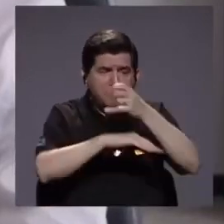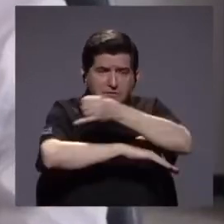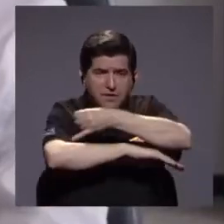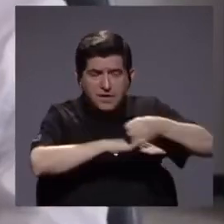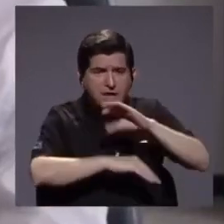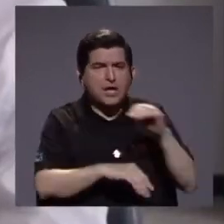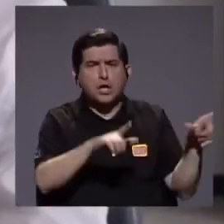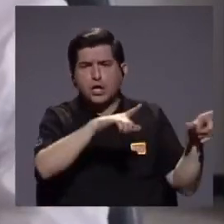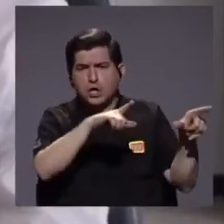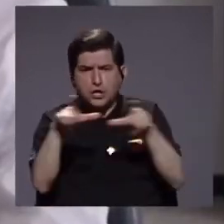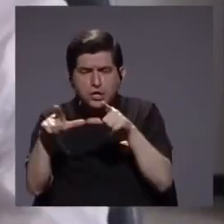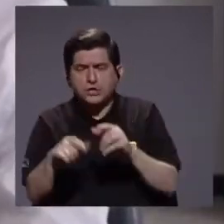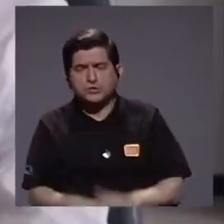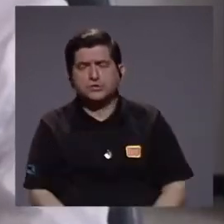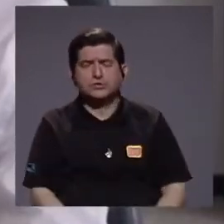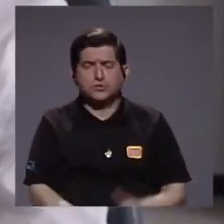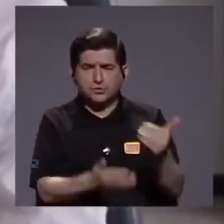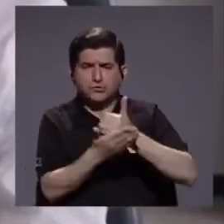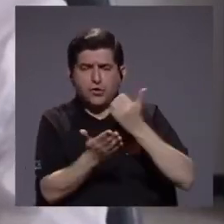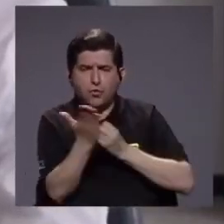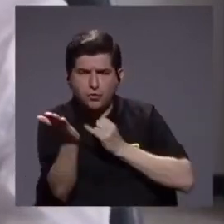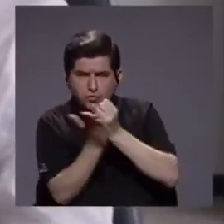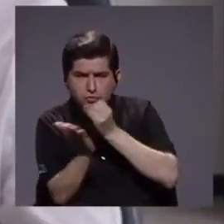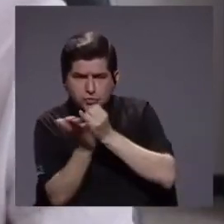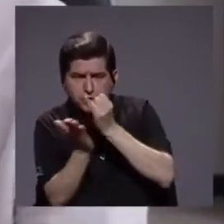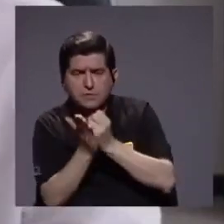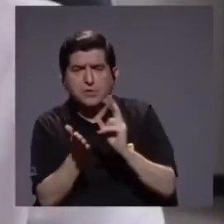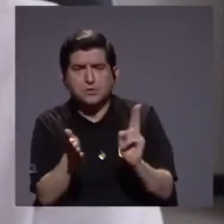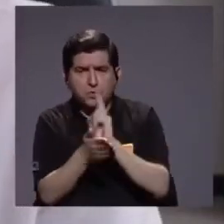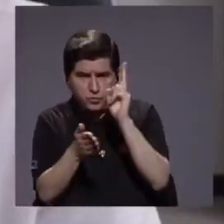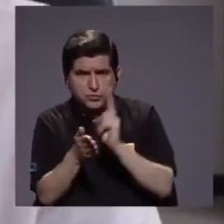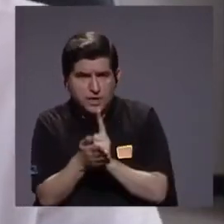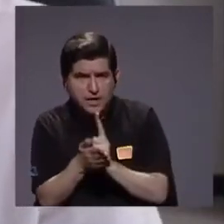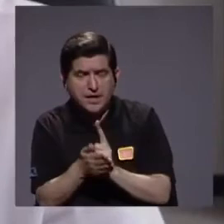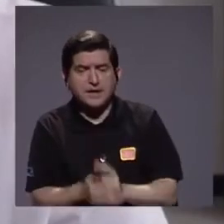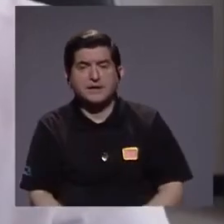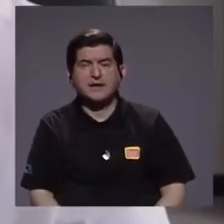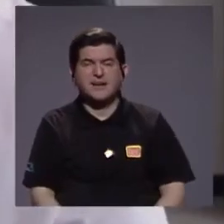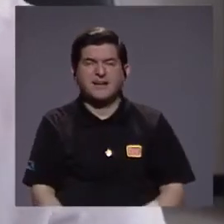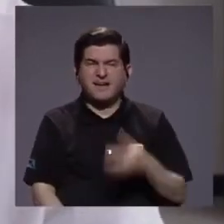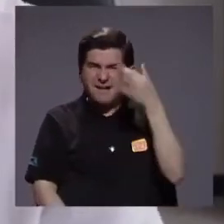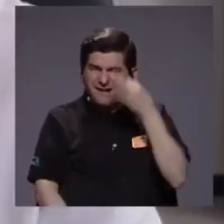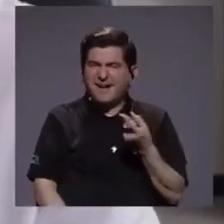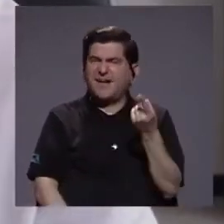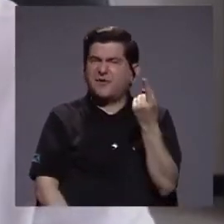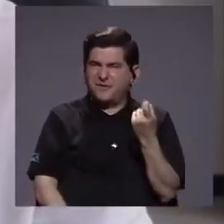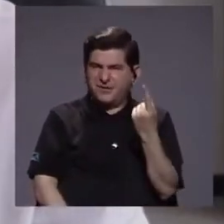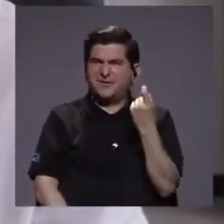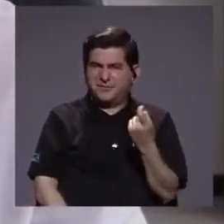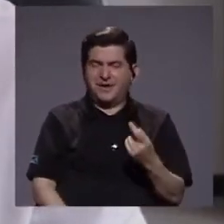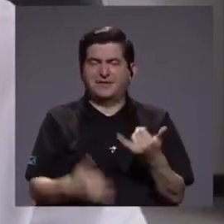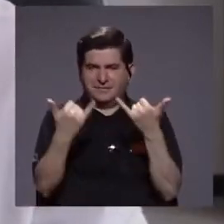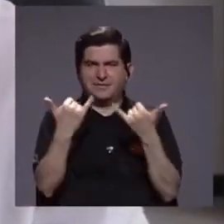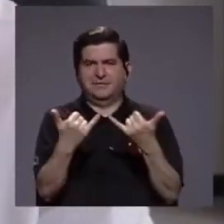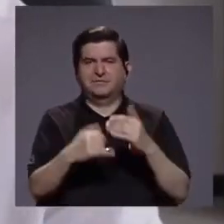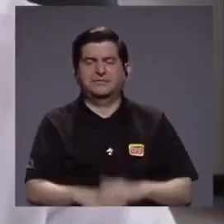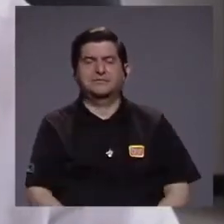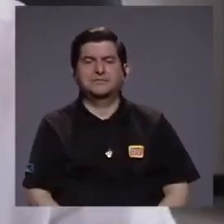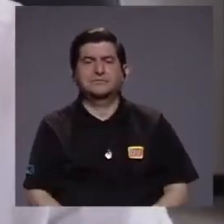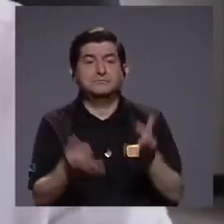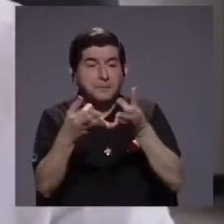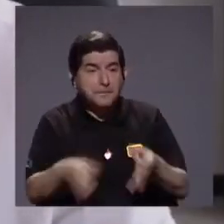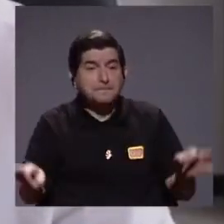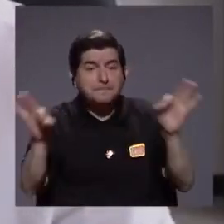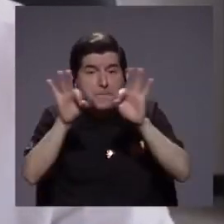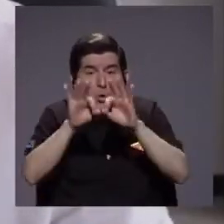la disposición de recursos para la investigación en ingeniería, creo que estamos debiendo todavía en ese momento. Me parece muy